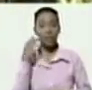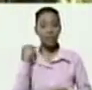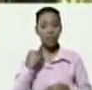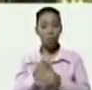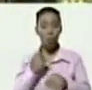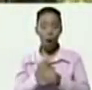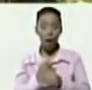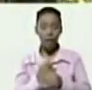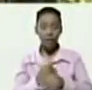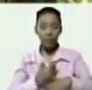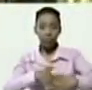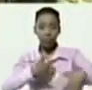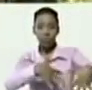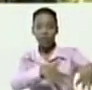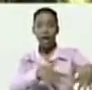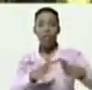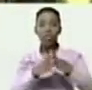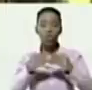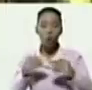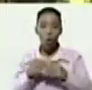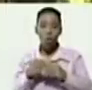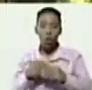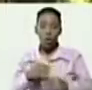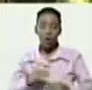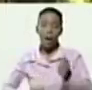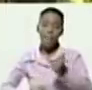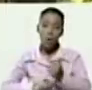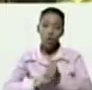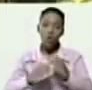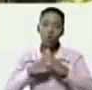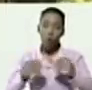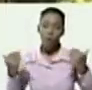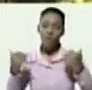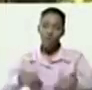trance y a todo costa.